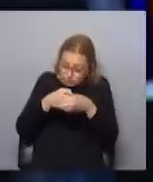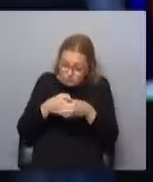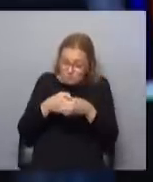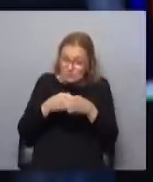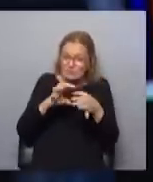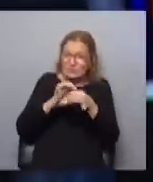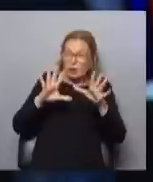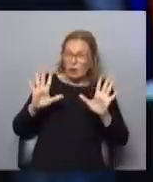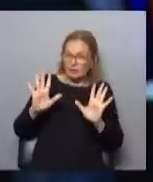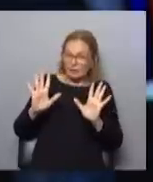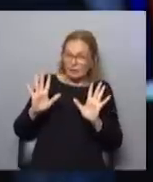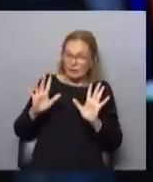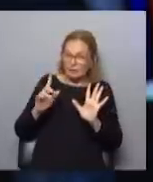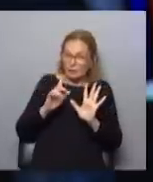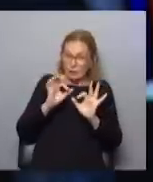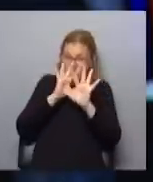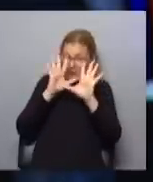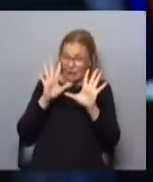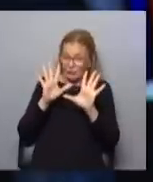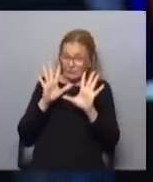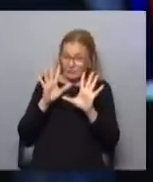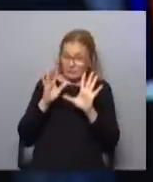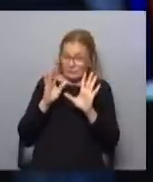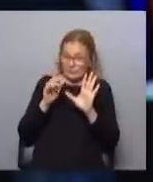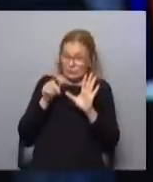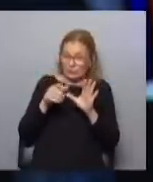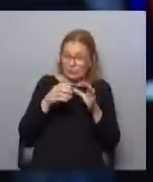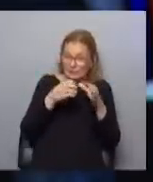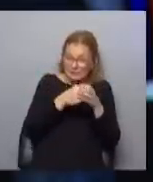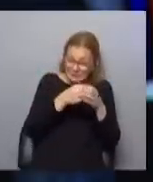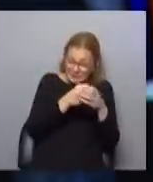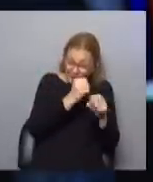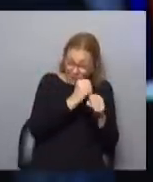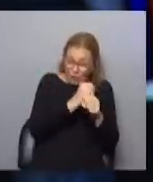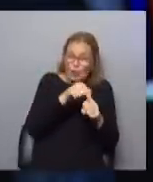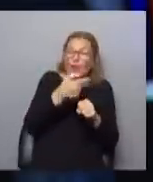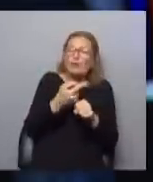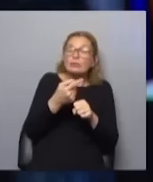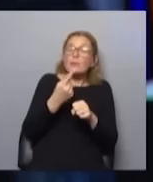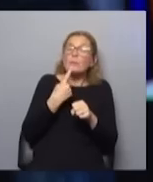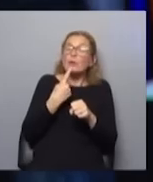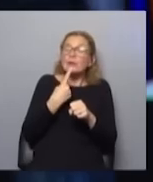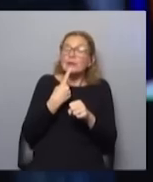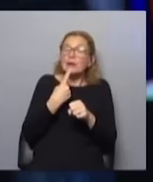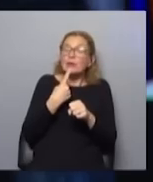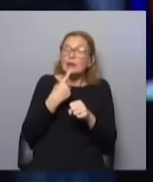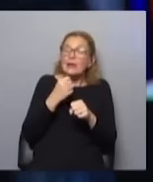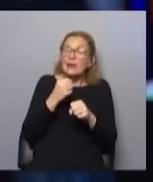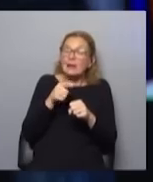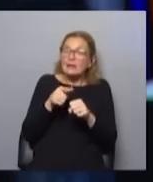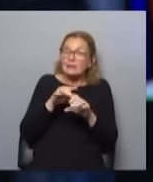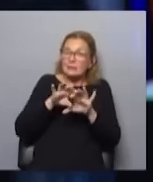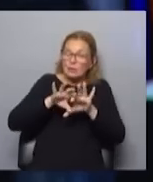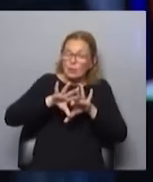te desconecta si no lo tienes claro si no tienes claro que una cosa gestión otra cosa política otra cosa es la acción política